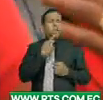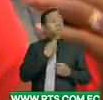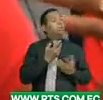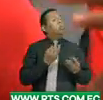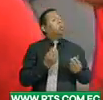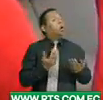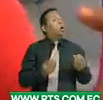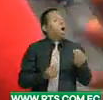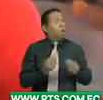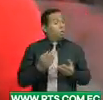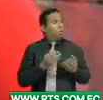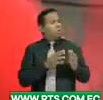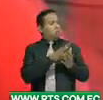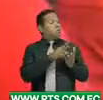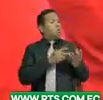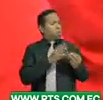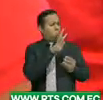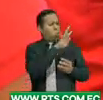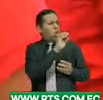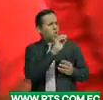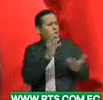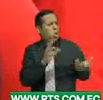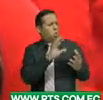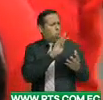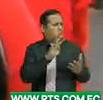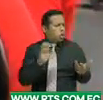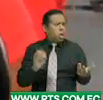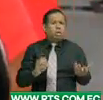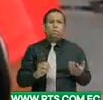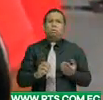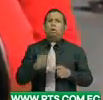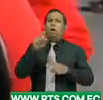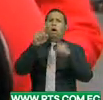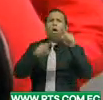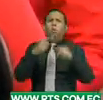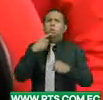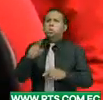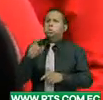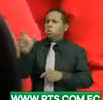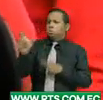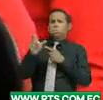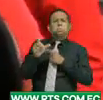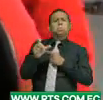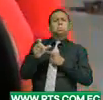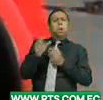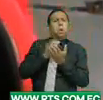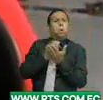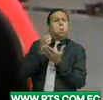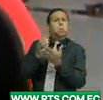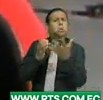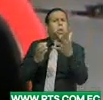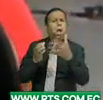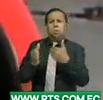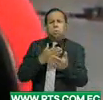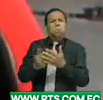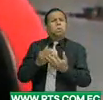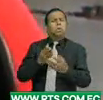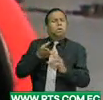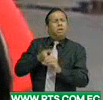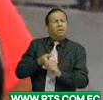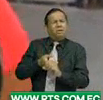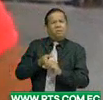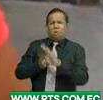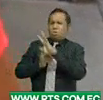cobrando $400. Hay otros que también le están dando la licencia sin hacer el curso. $450, sin hacer un